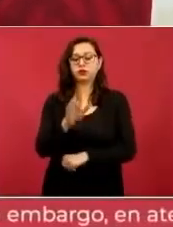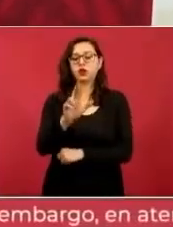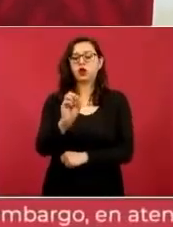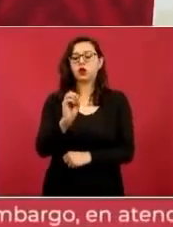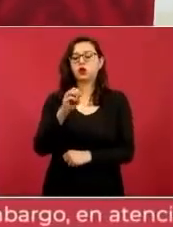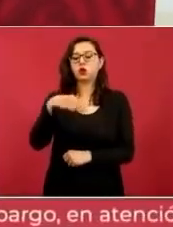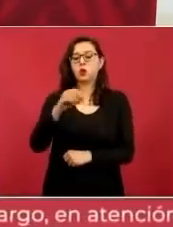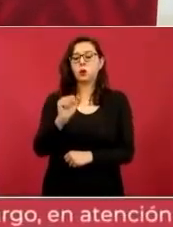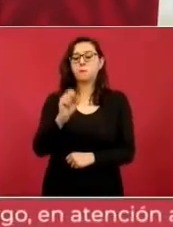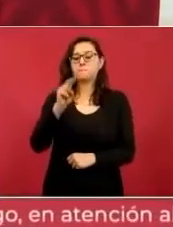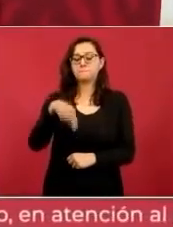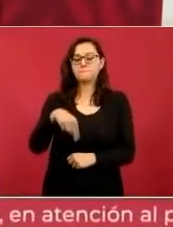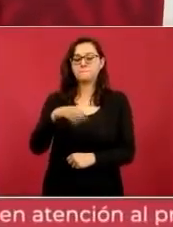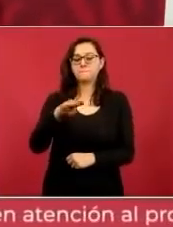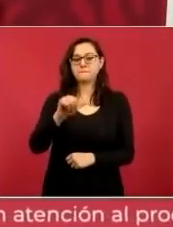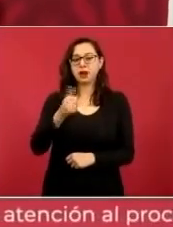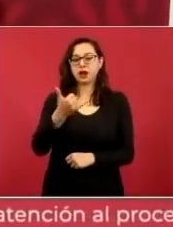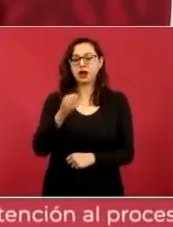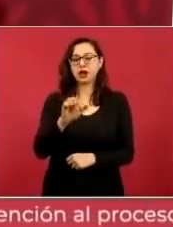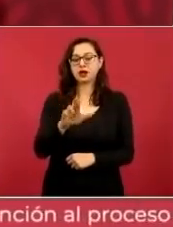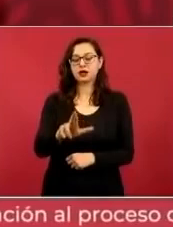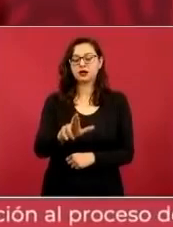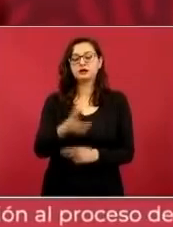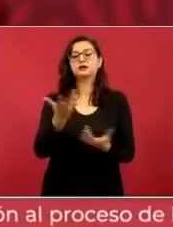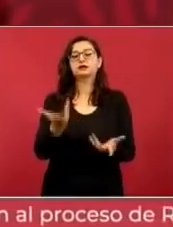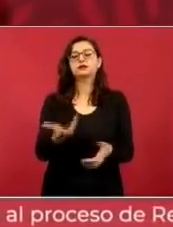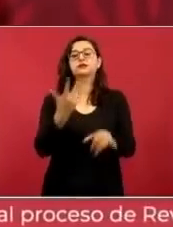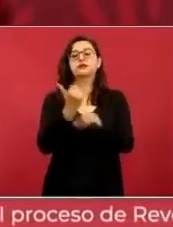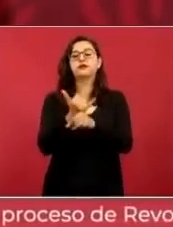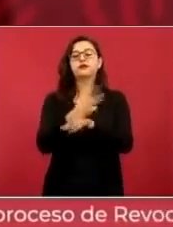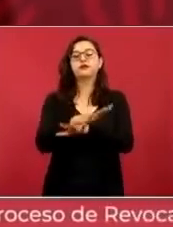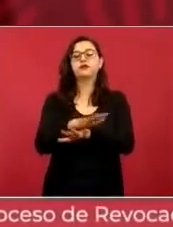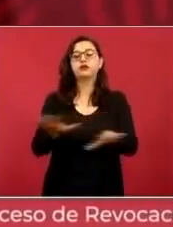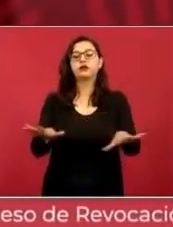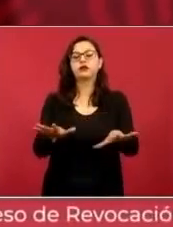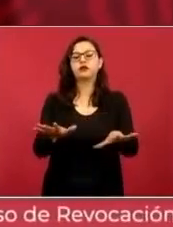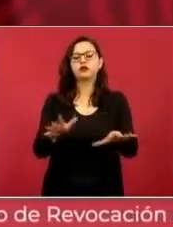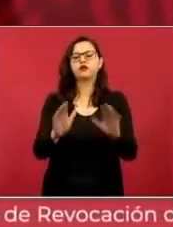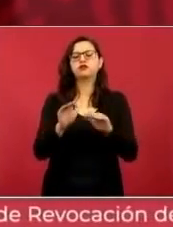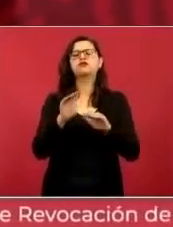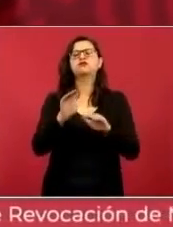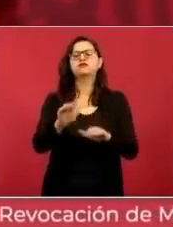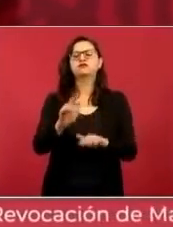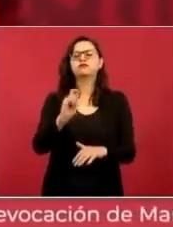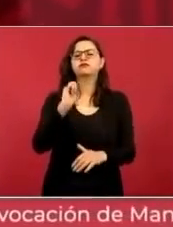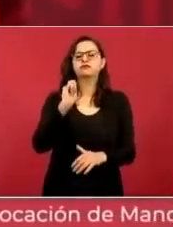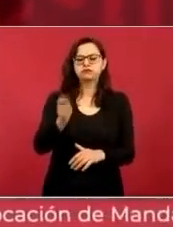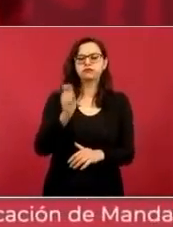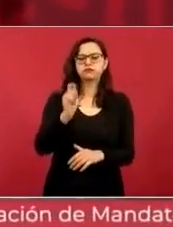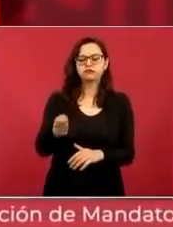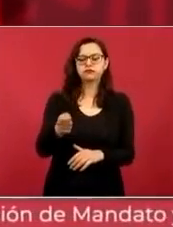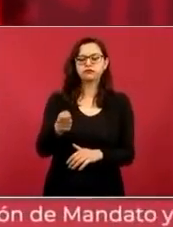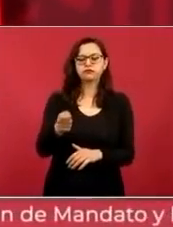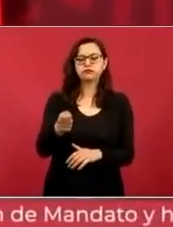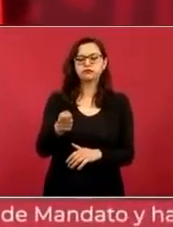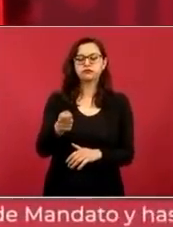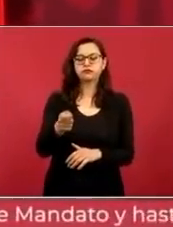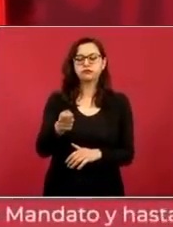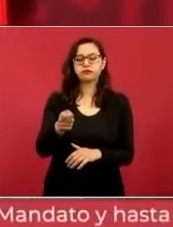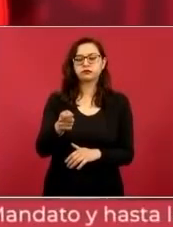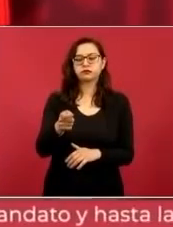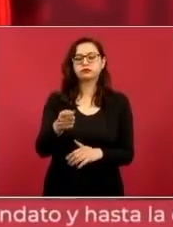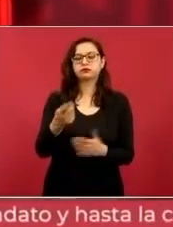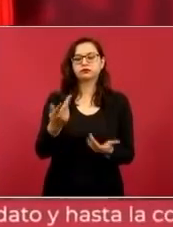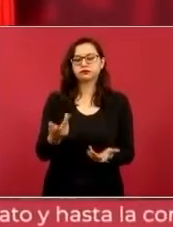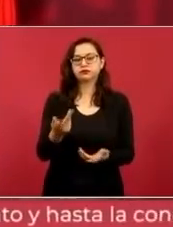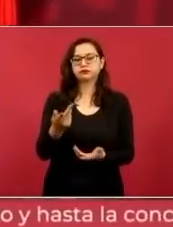En la conferencia matutina en Palacio Nacional señaló también que no hay que rascarle mucho para saber de dónde salió la proclama